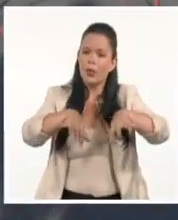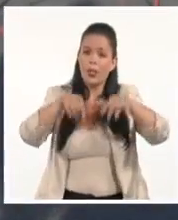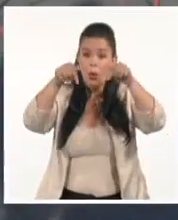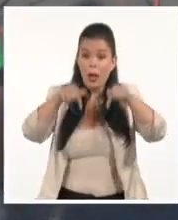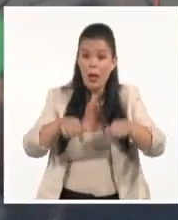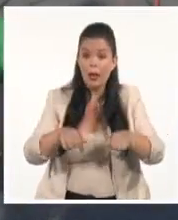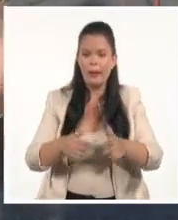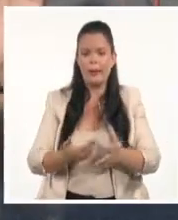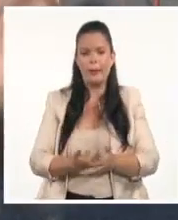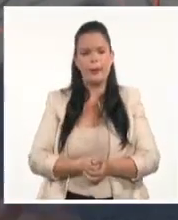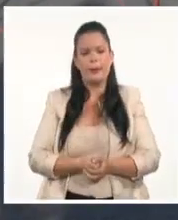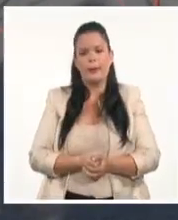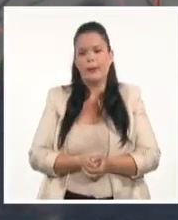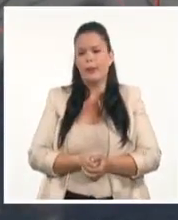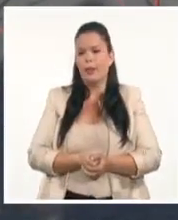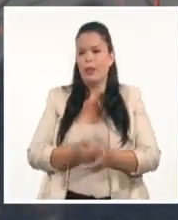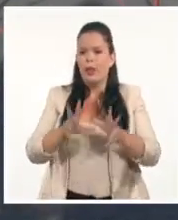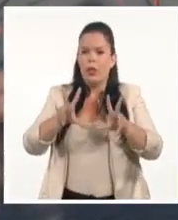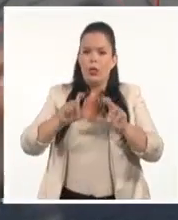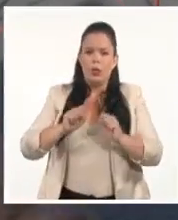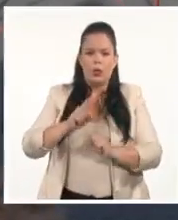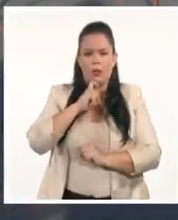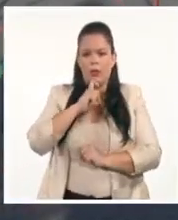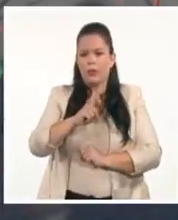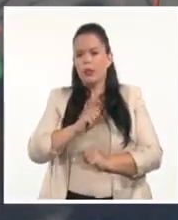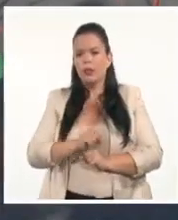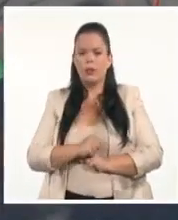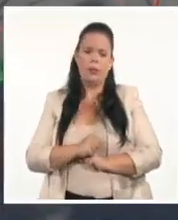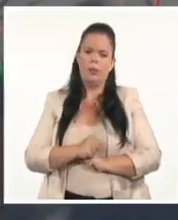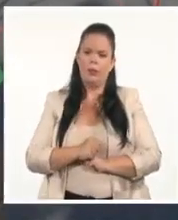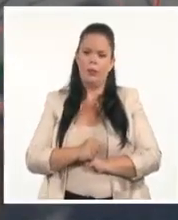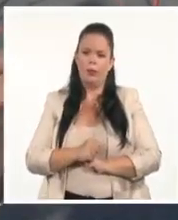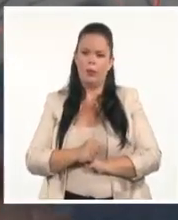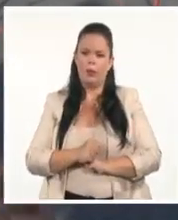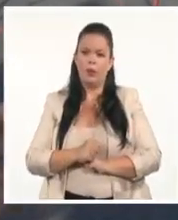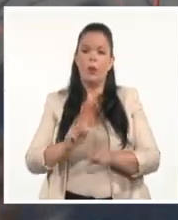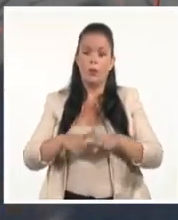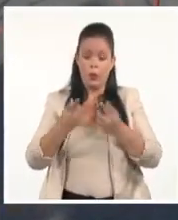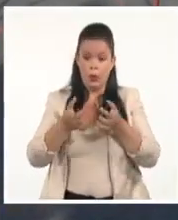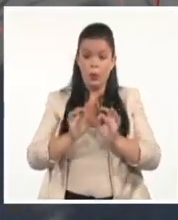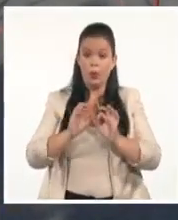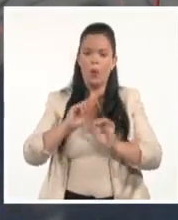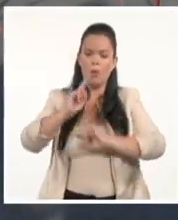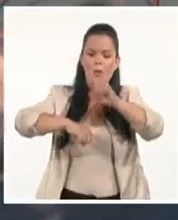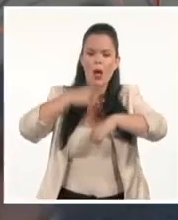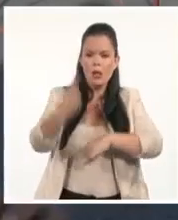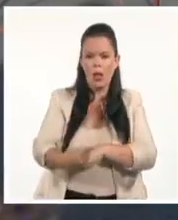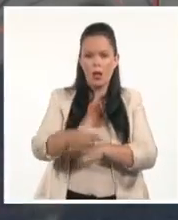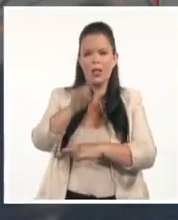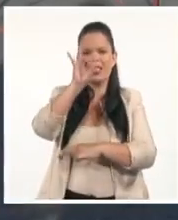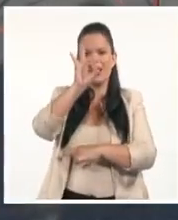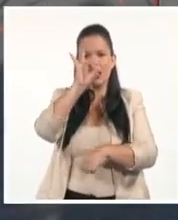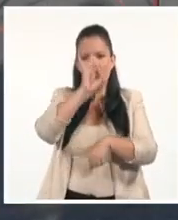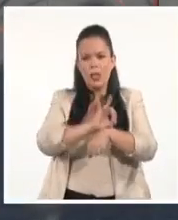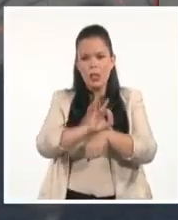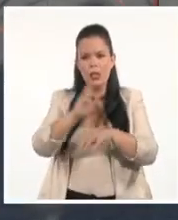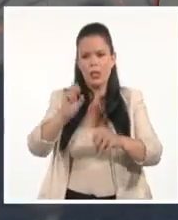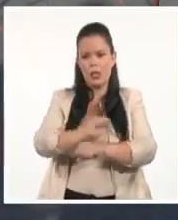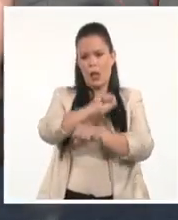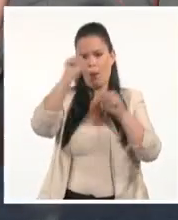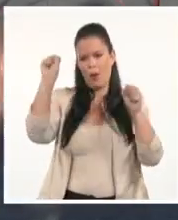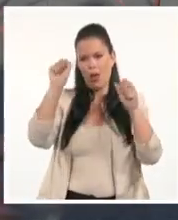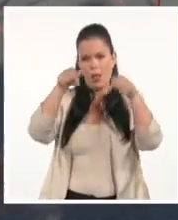para la patria, un momento excepcional, y es por ello que se ha decidido convocar este acto mañana a las 7 de la mañana en este